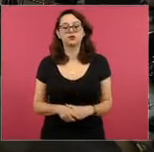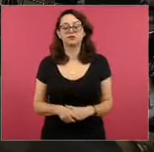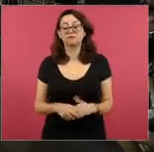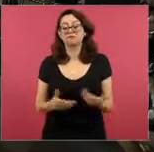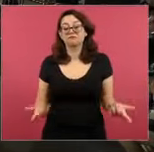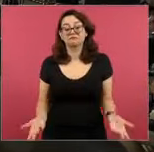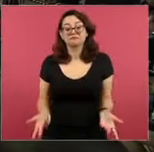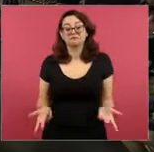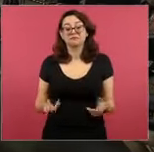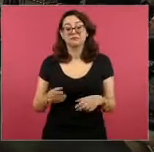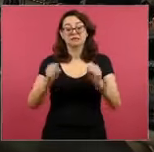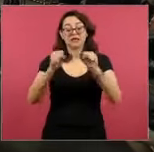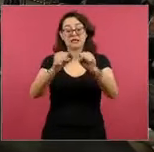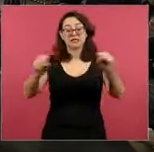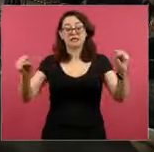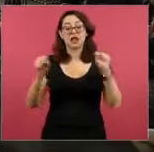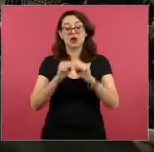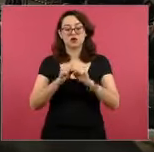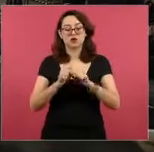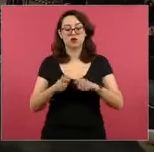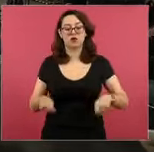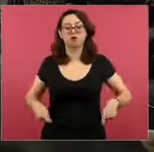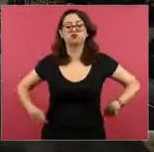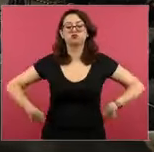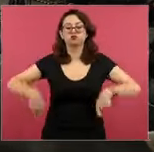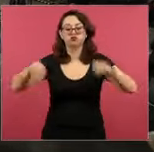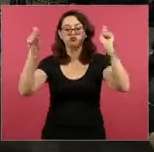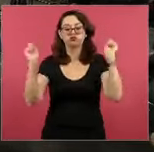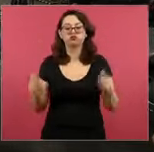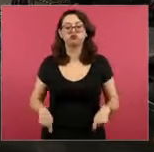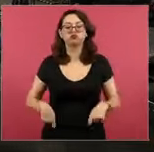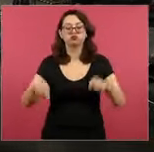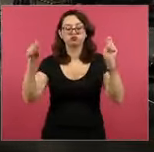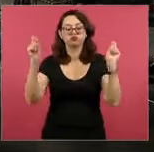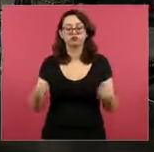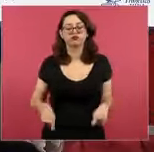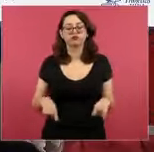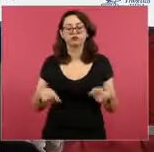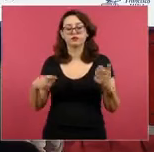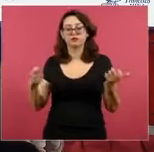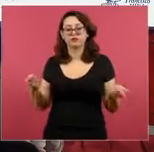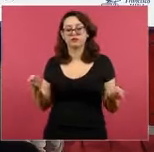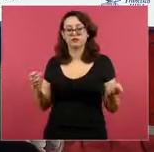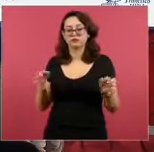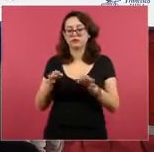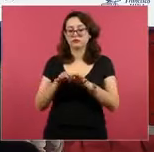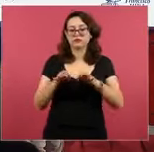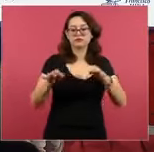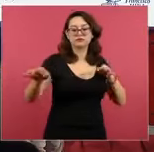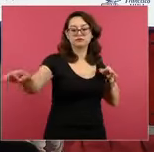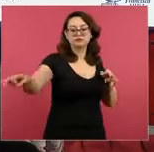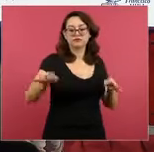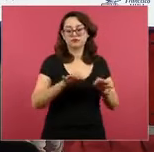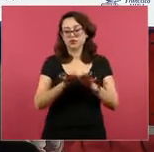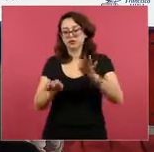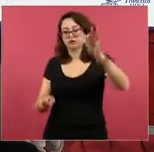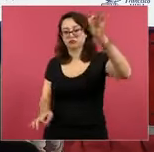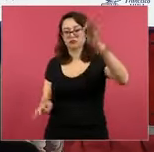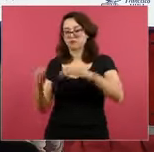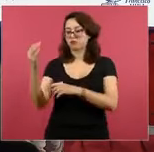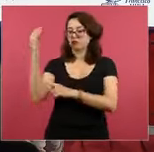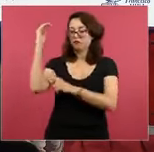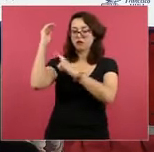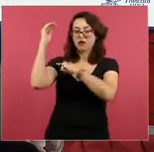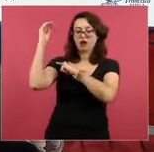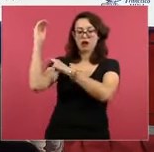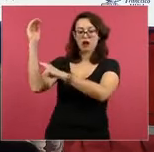lona dentro del salón de clase y ayudando a los estudiantes a que empiecen a medir ángulos. Lo que